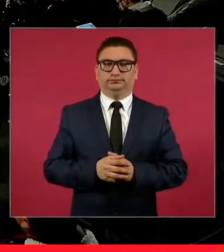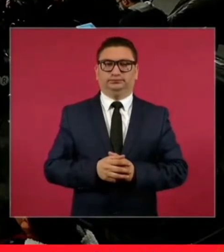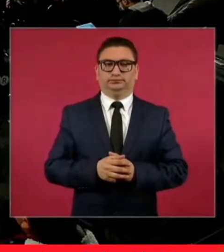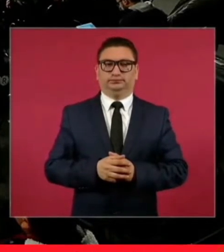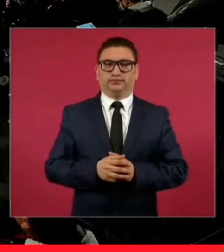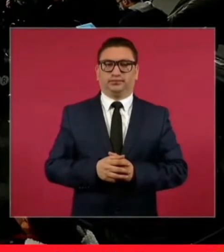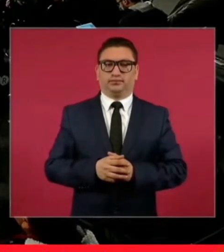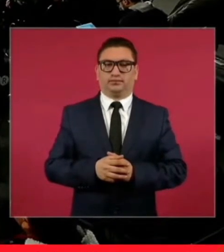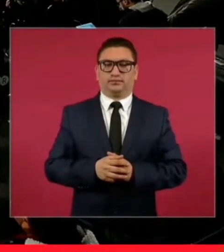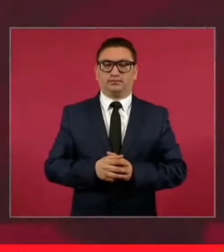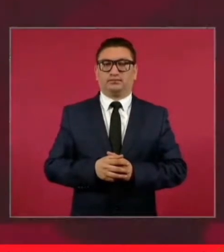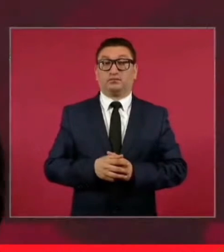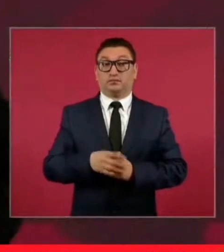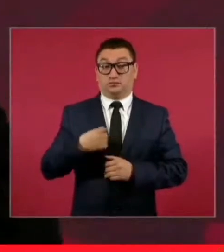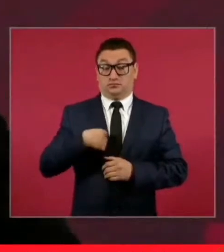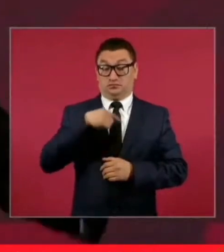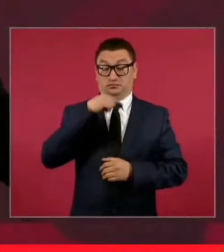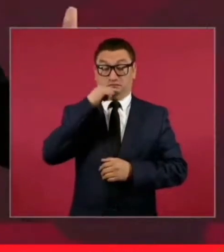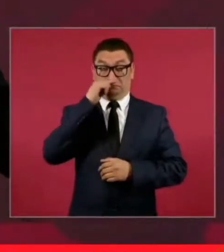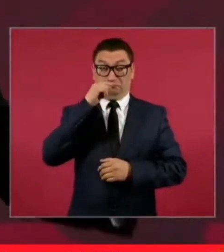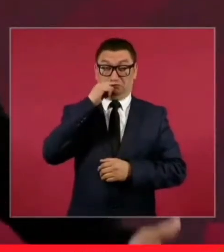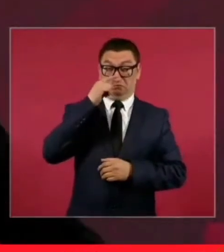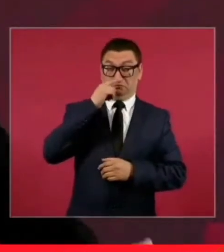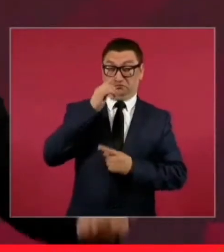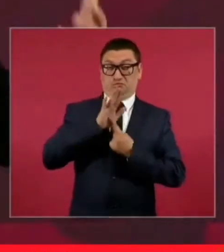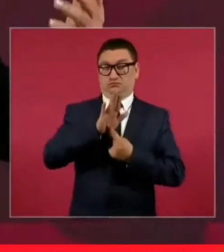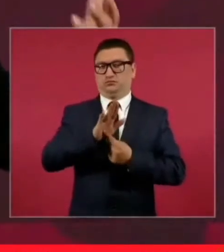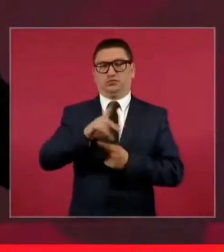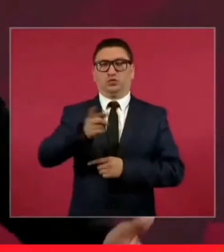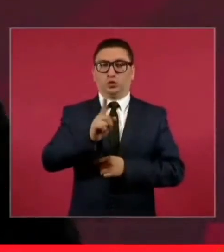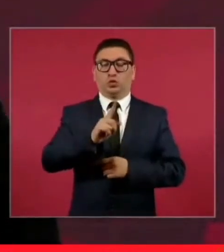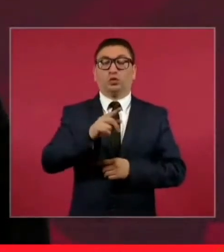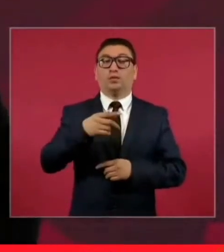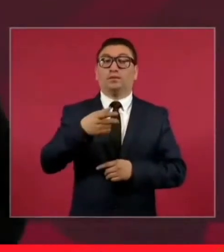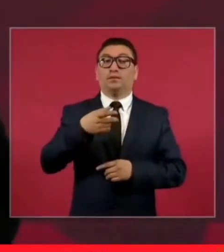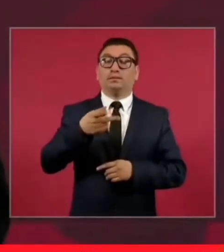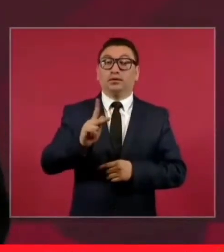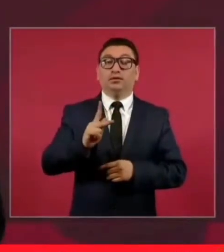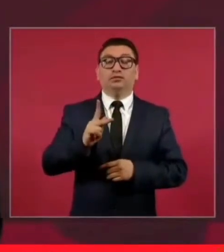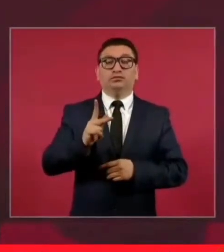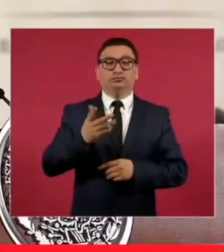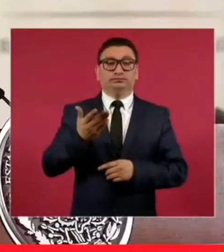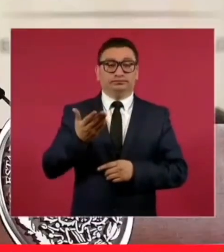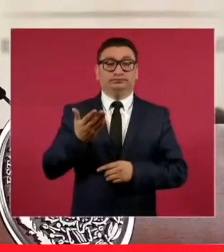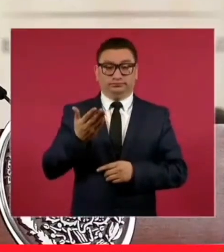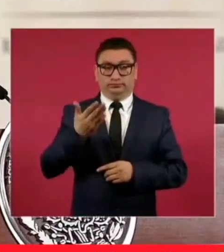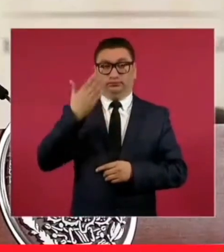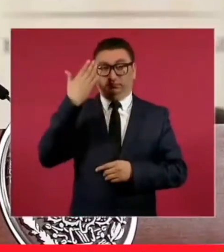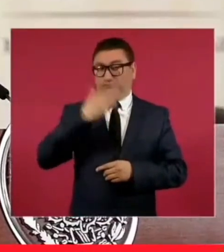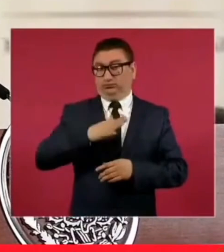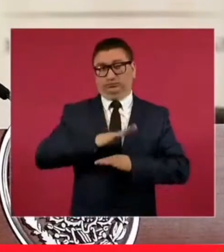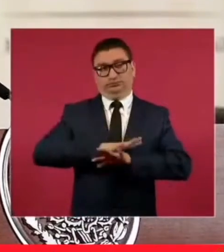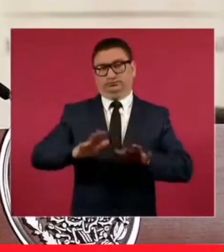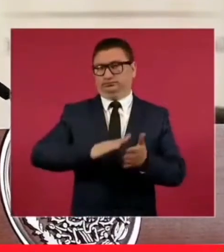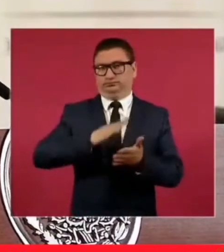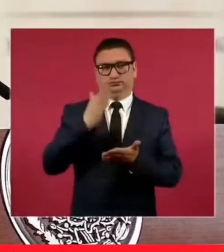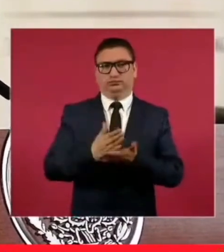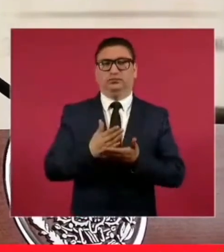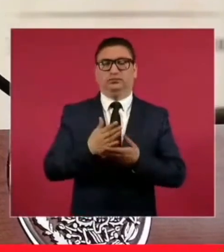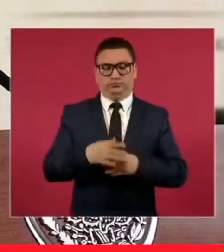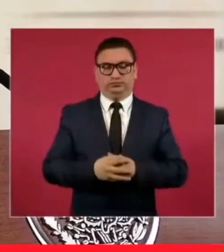No es para presumir, es porque ya basta primero